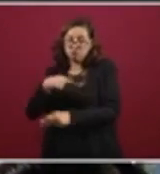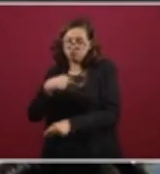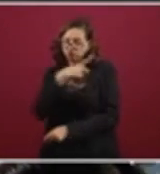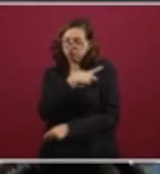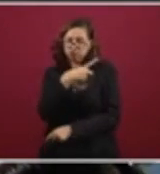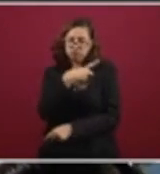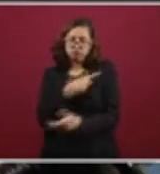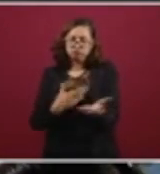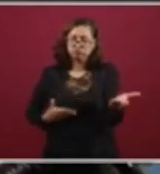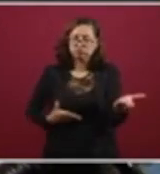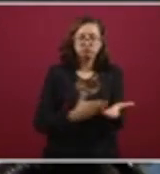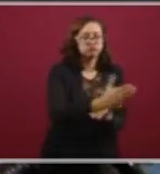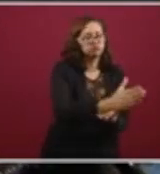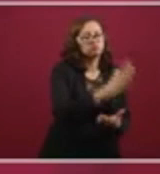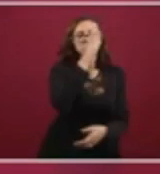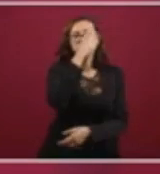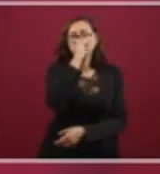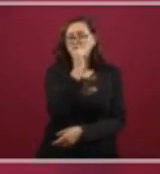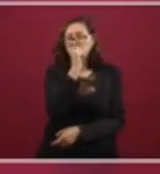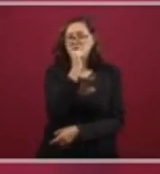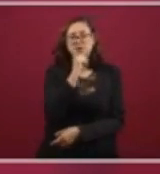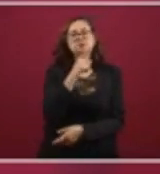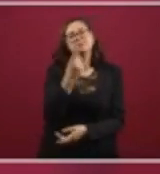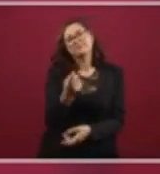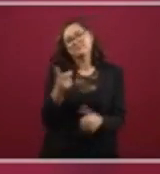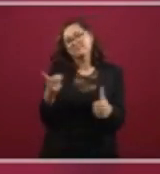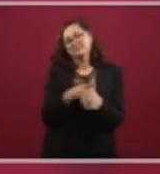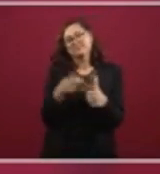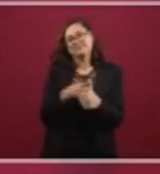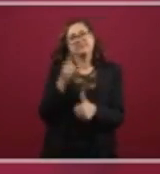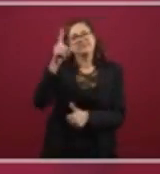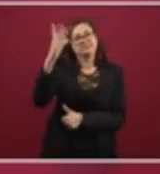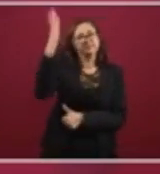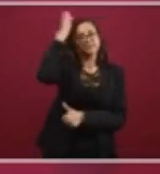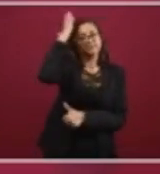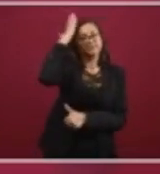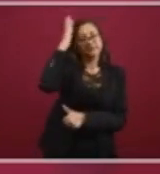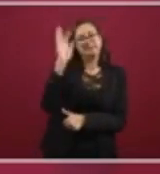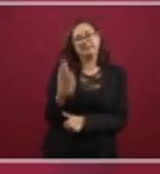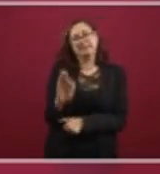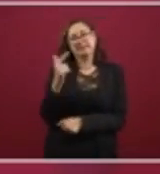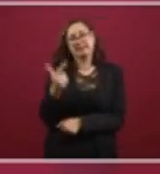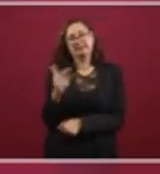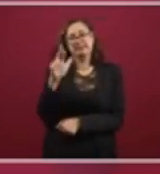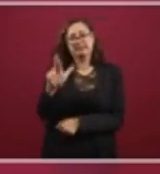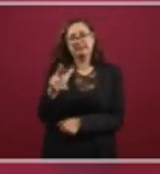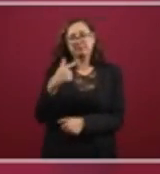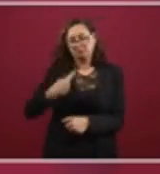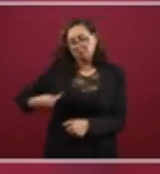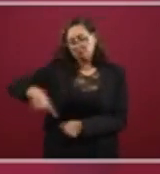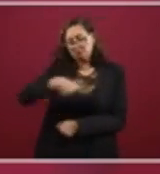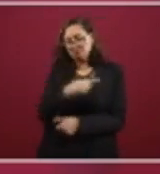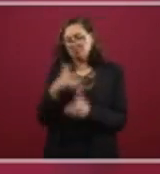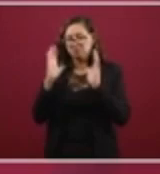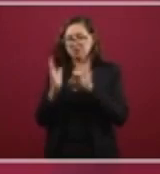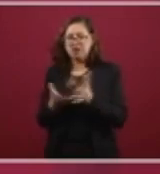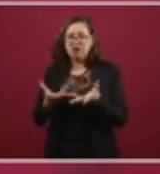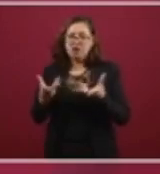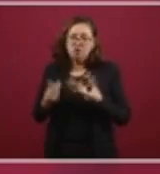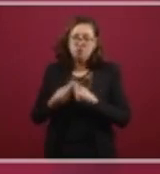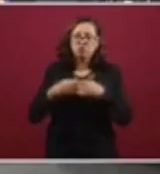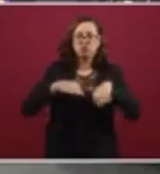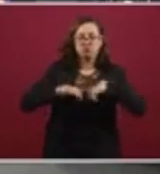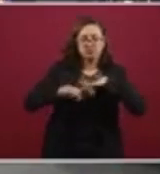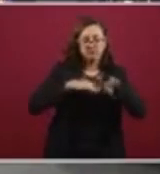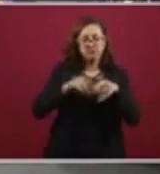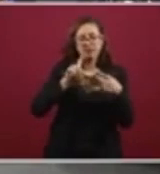sino dependemos de nuestras entidades transferentes. En este caso, hemos trabajado con la Fiscalía y con el SAT y